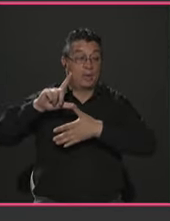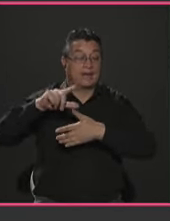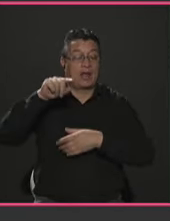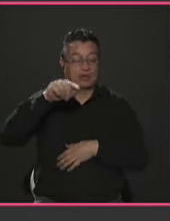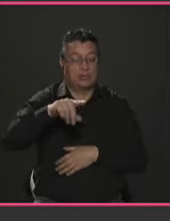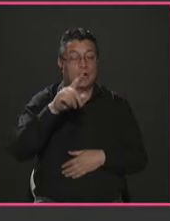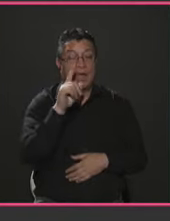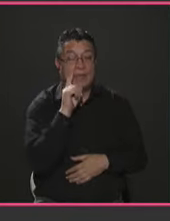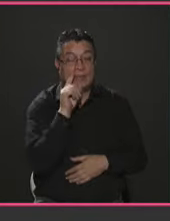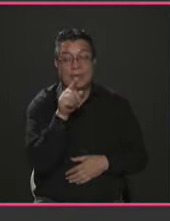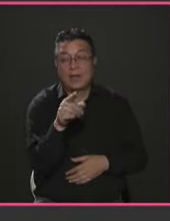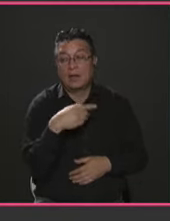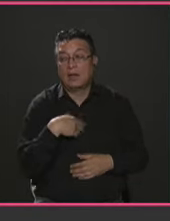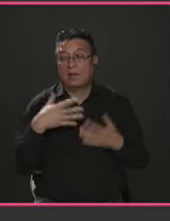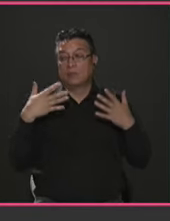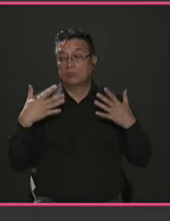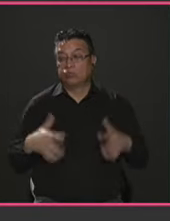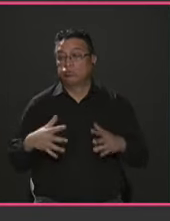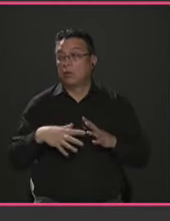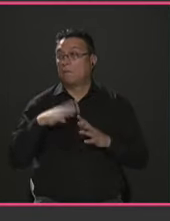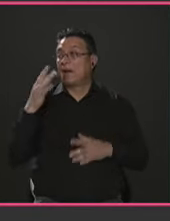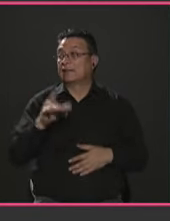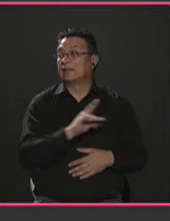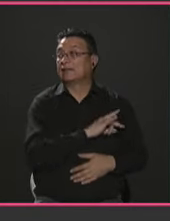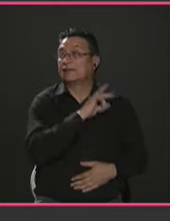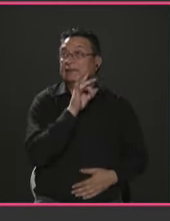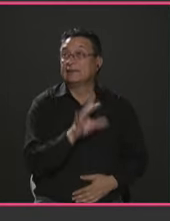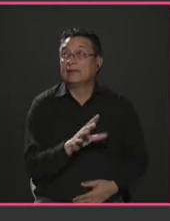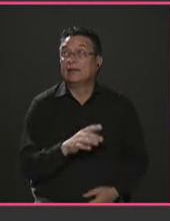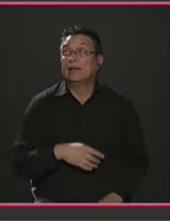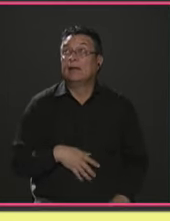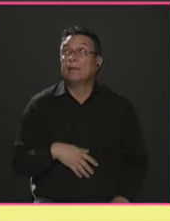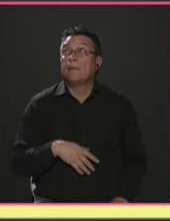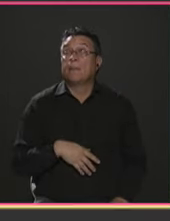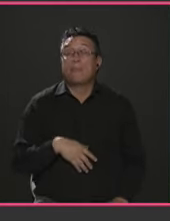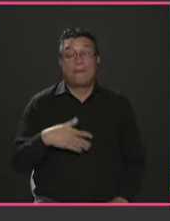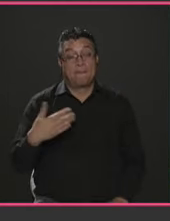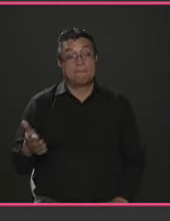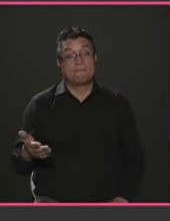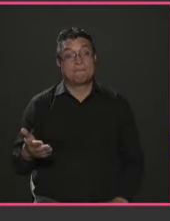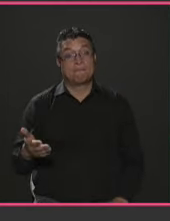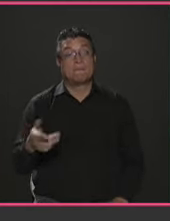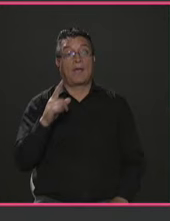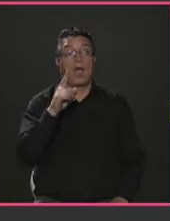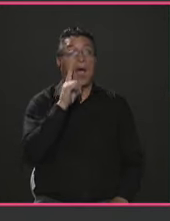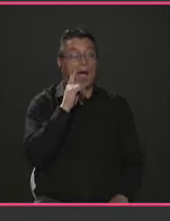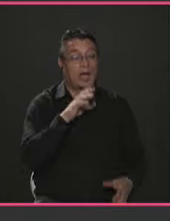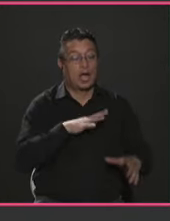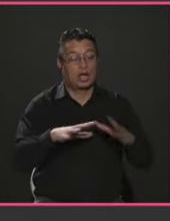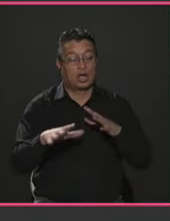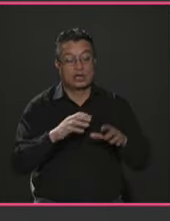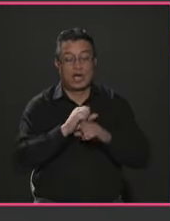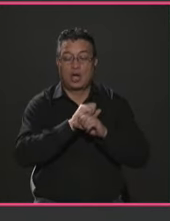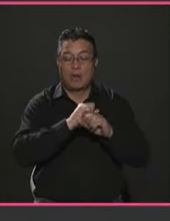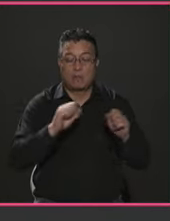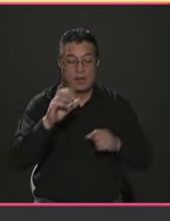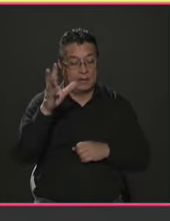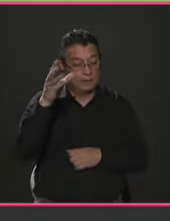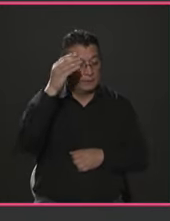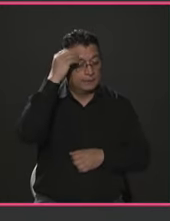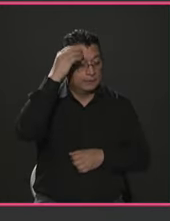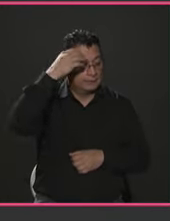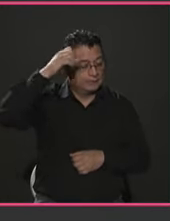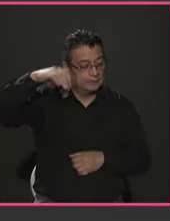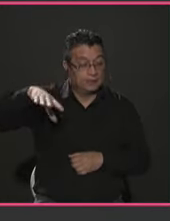tiene su su peso central en Chile digamos este hay elementos que no podemos a dejar de considerar el